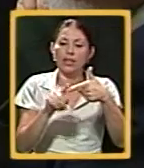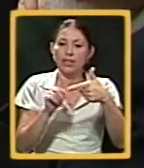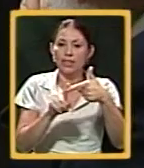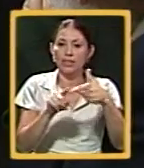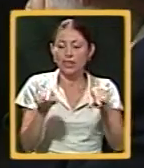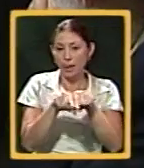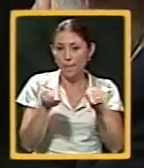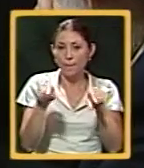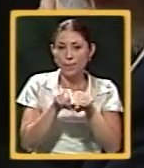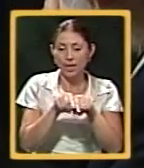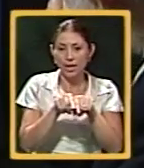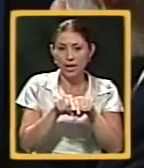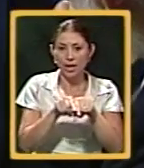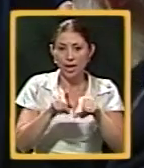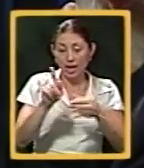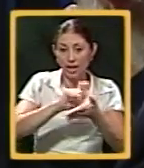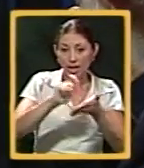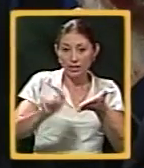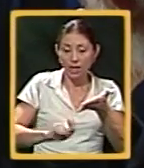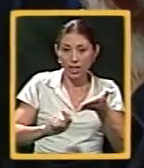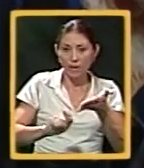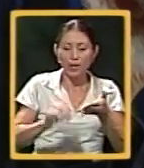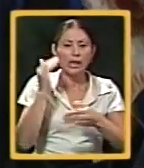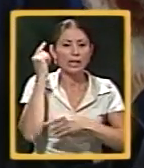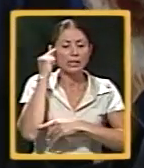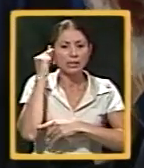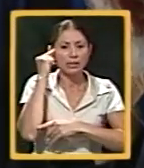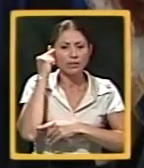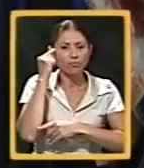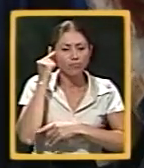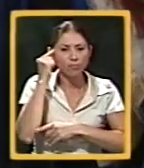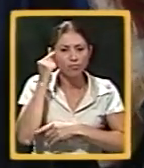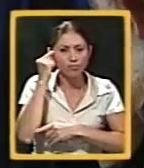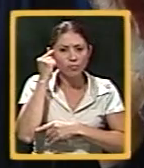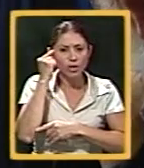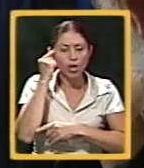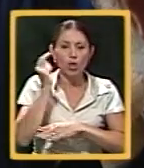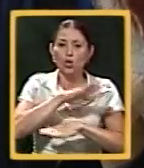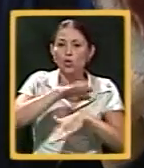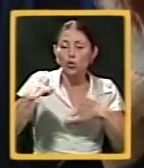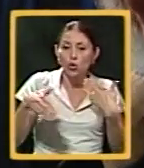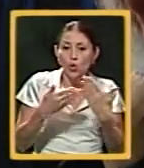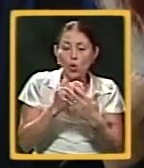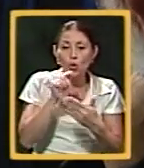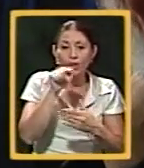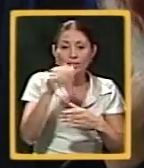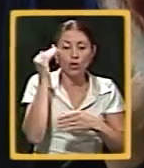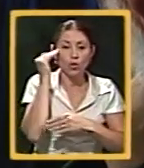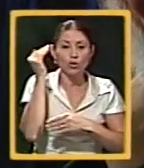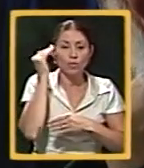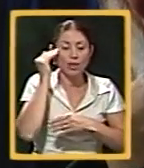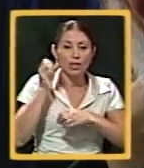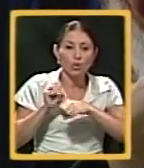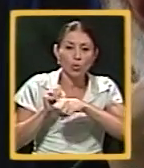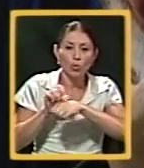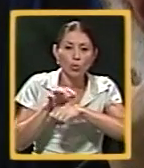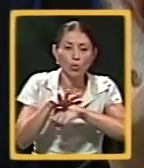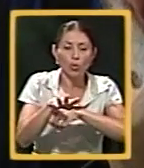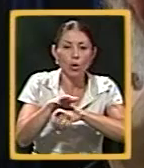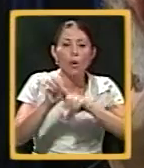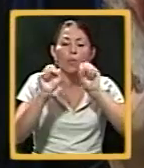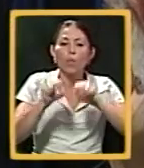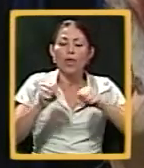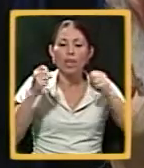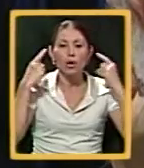en la academia de que es importante pues que todo ese conocimiento que se genera sea comunicado a la